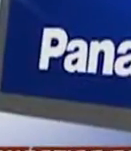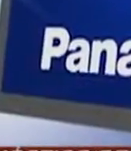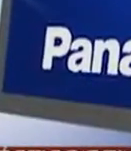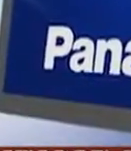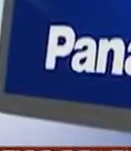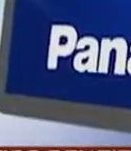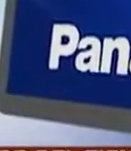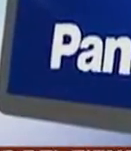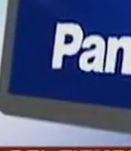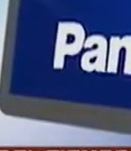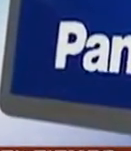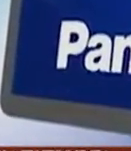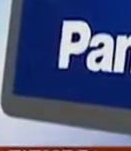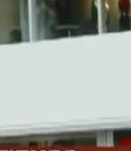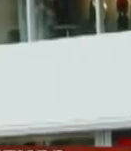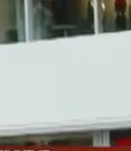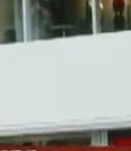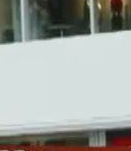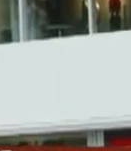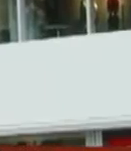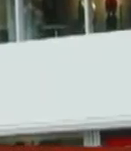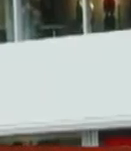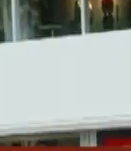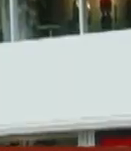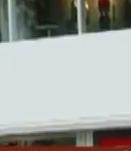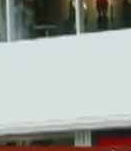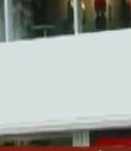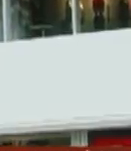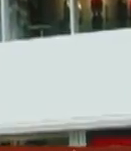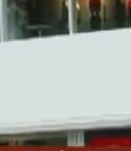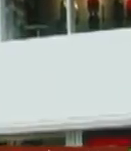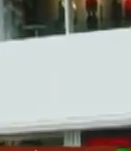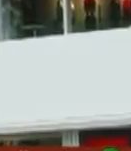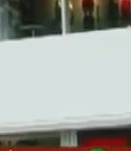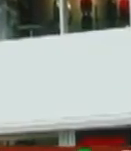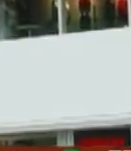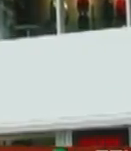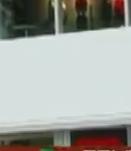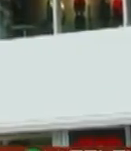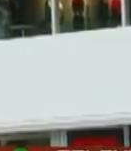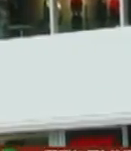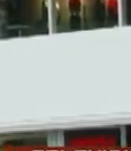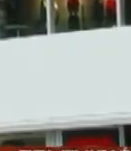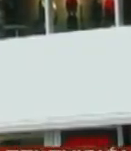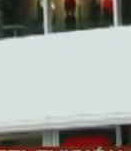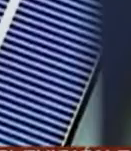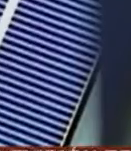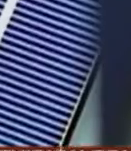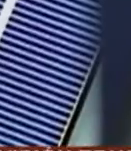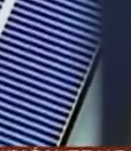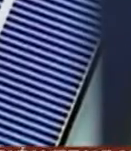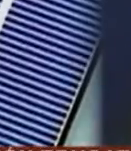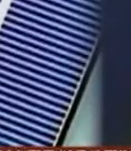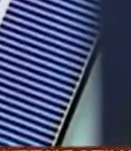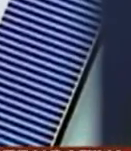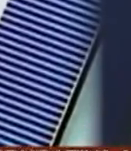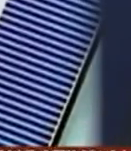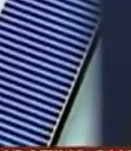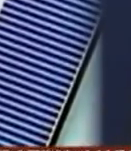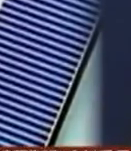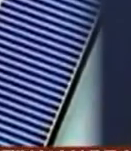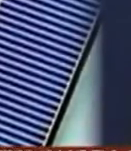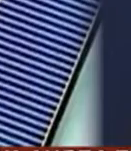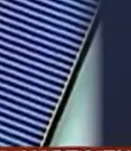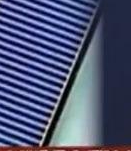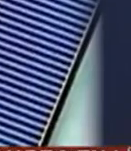y Panasonic trabajan juntos, pues en el pasado la empresa japonesa realizó las baterías de los Tesla Model 3. El líder de